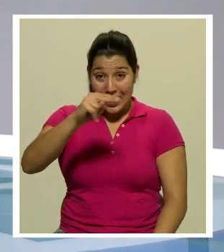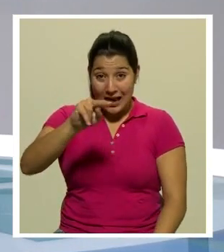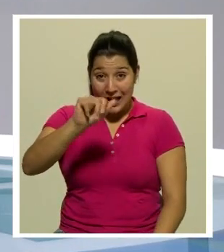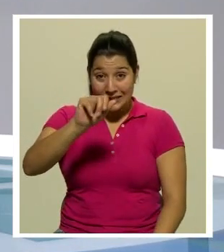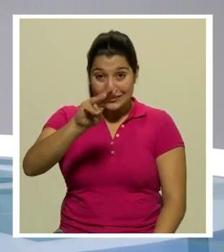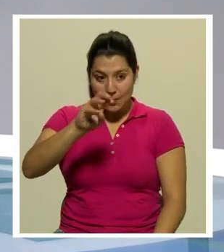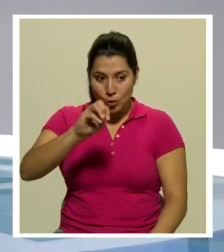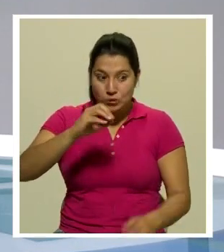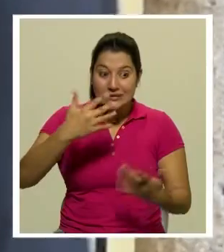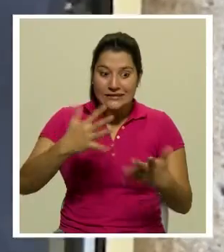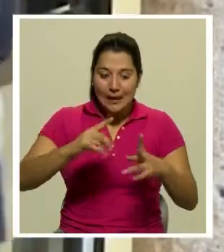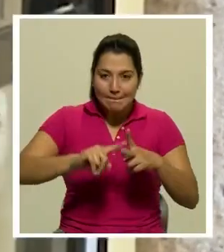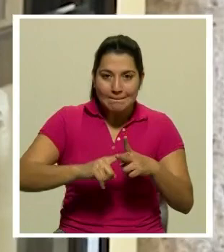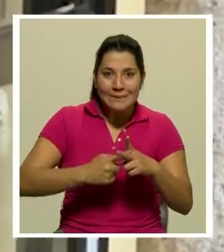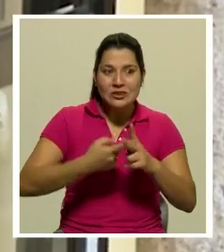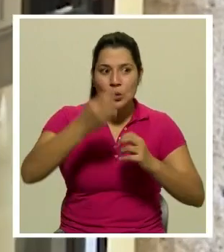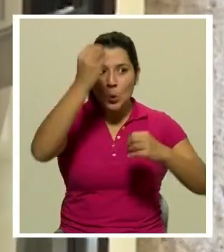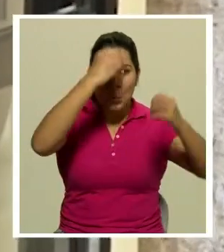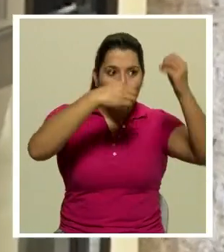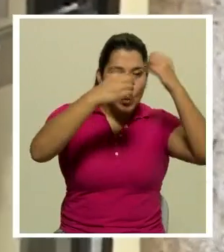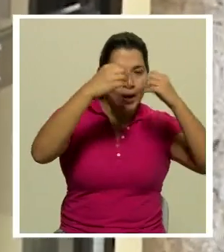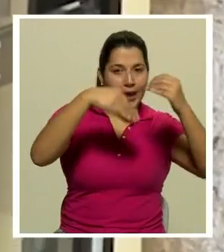Congreso.